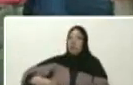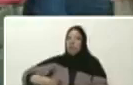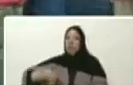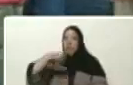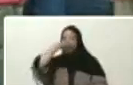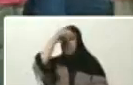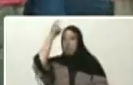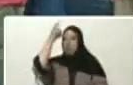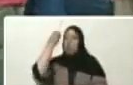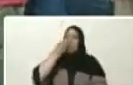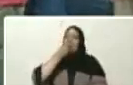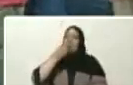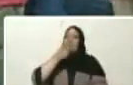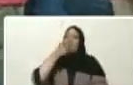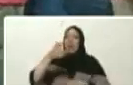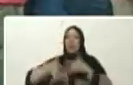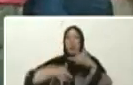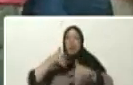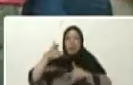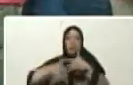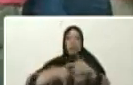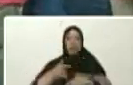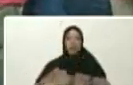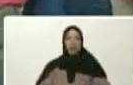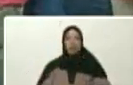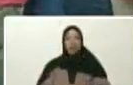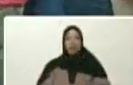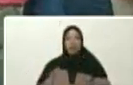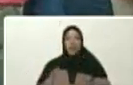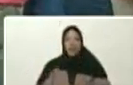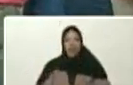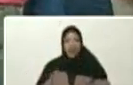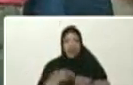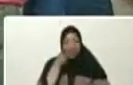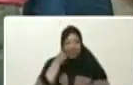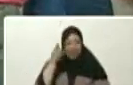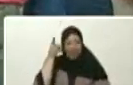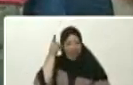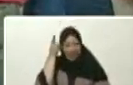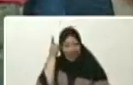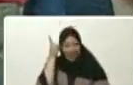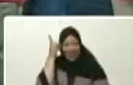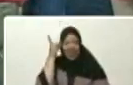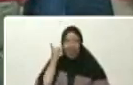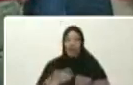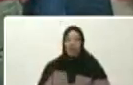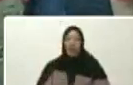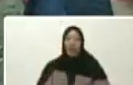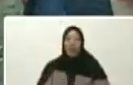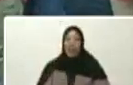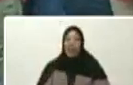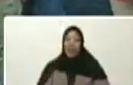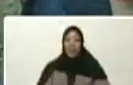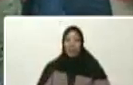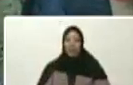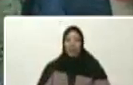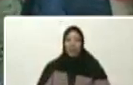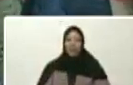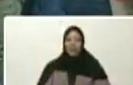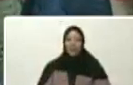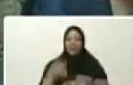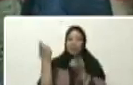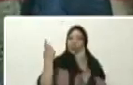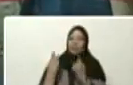un acto hermoso que hicimos en el Poliedro, estaba nuestro Darío Vivas allí. Y este estandarte, usted sabe que fue